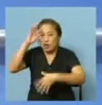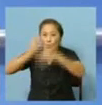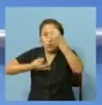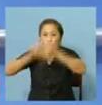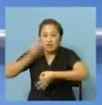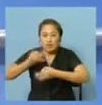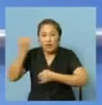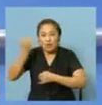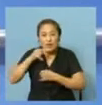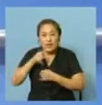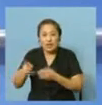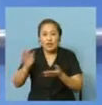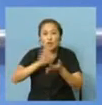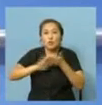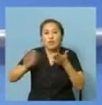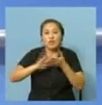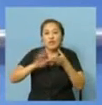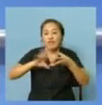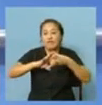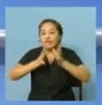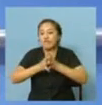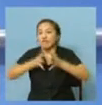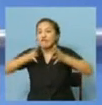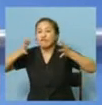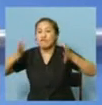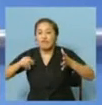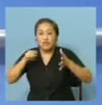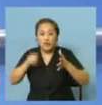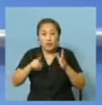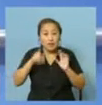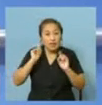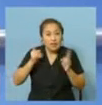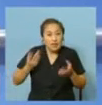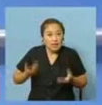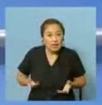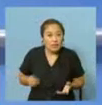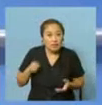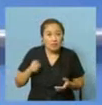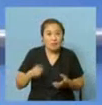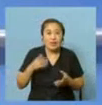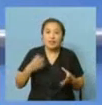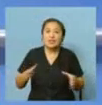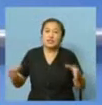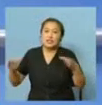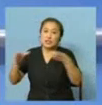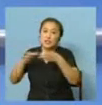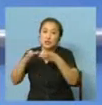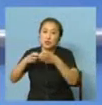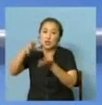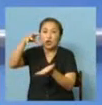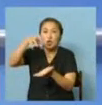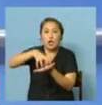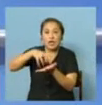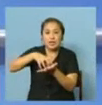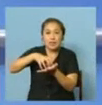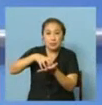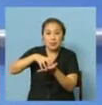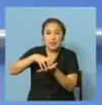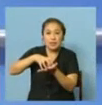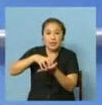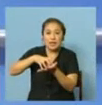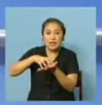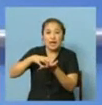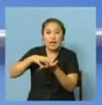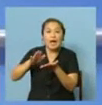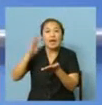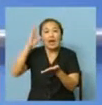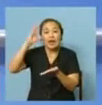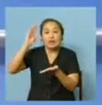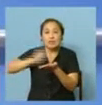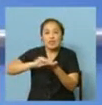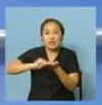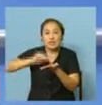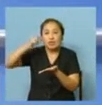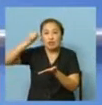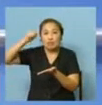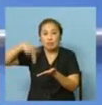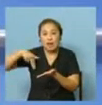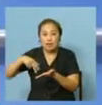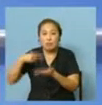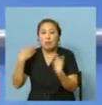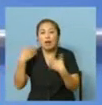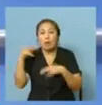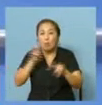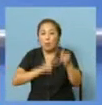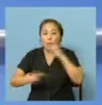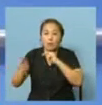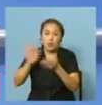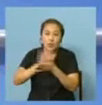para que tengan una nueva instancia de análisis y se reúna con las empresas administradoras de planes para que le den una